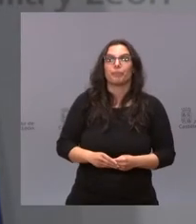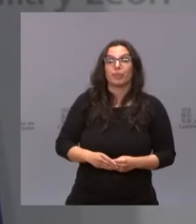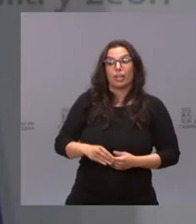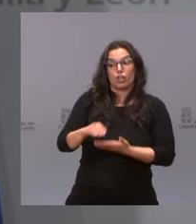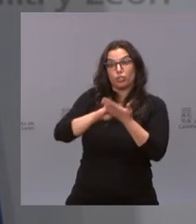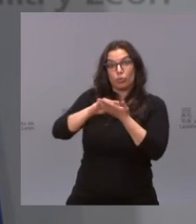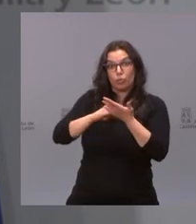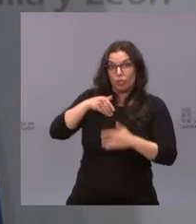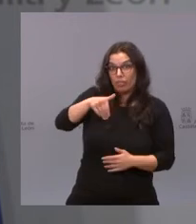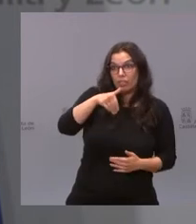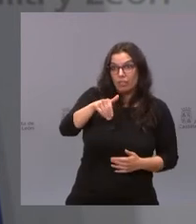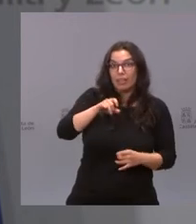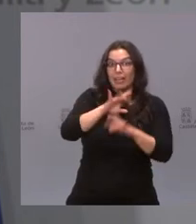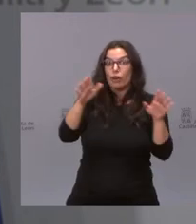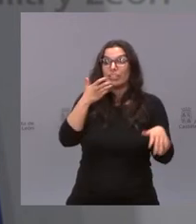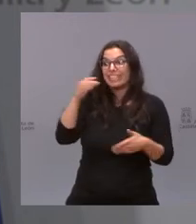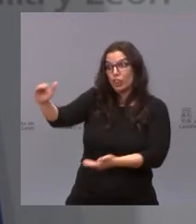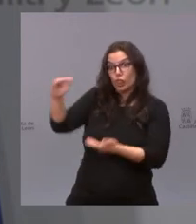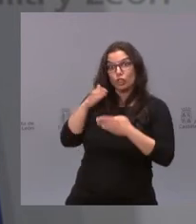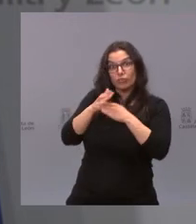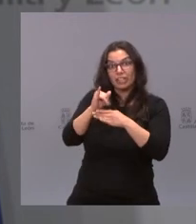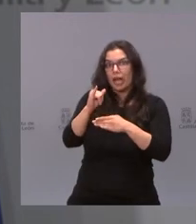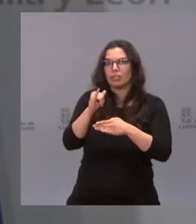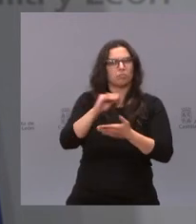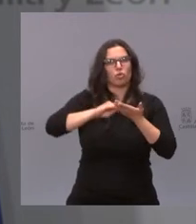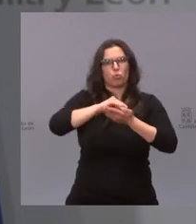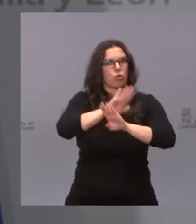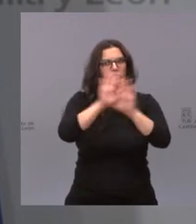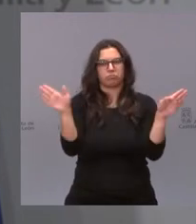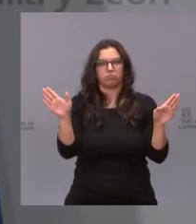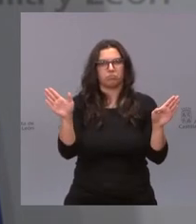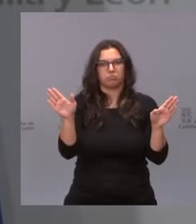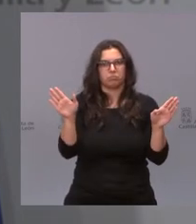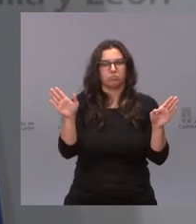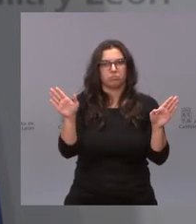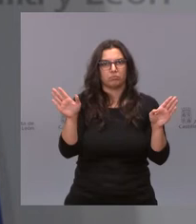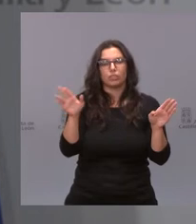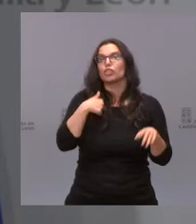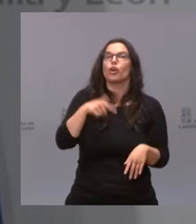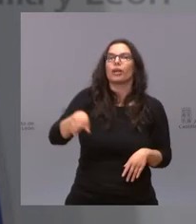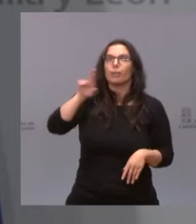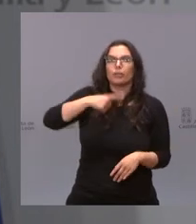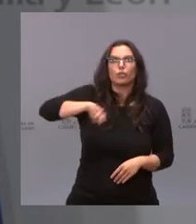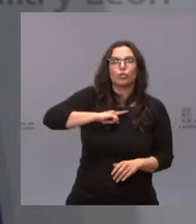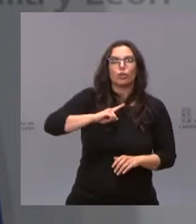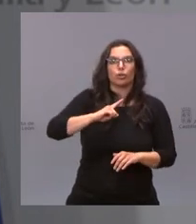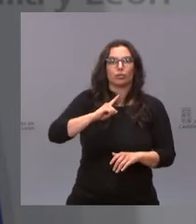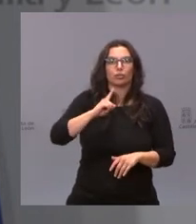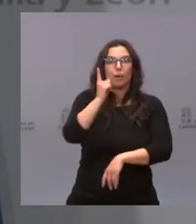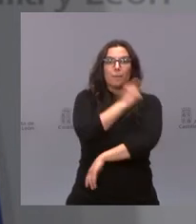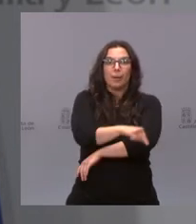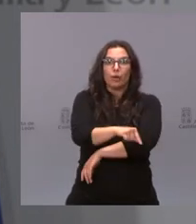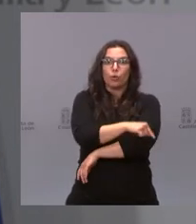plazo, si tenemos las dosis suficientes. Insisto, nosotros estamos vacunando muy por